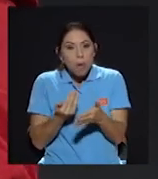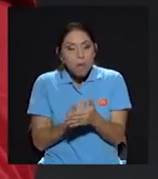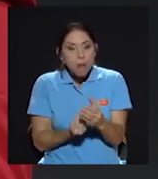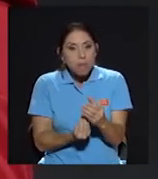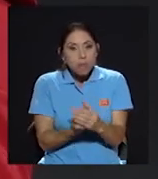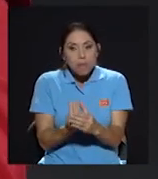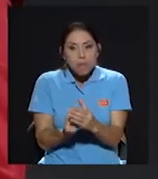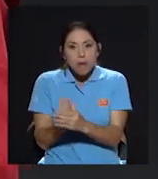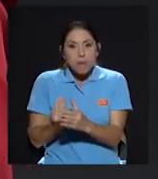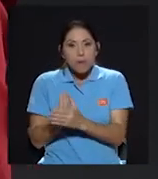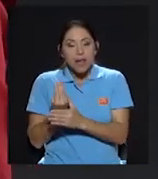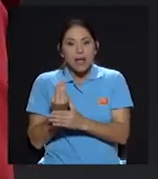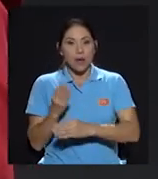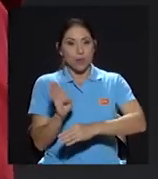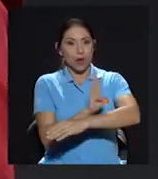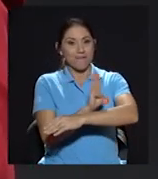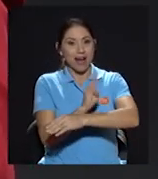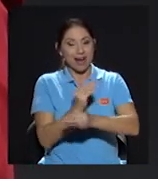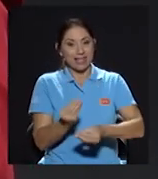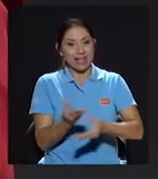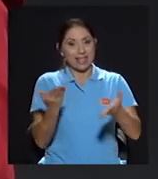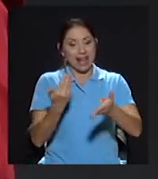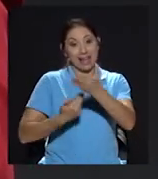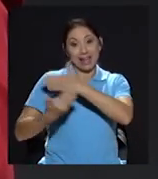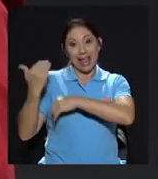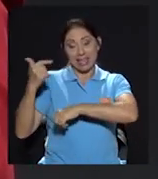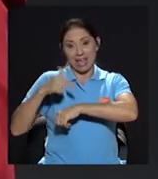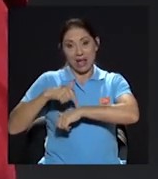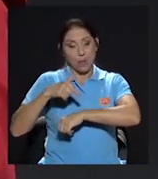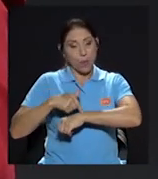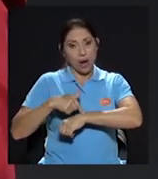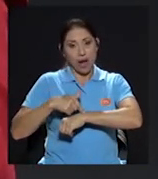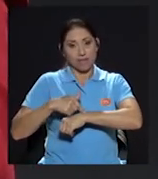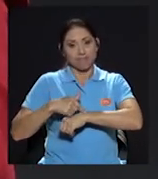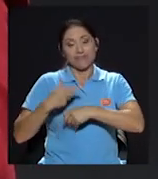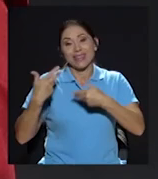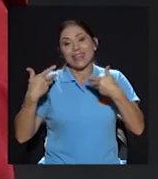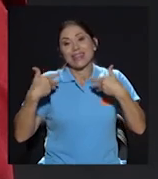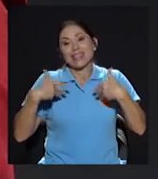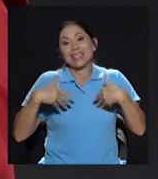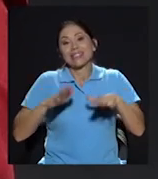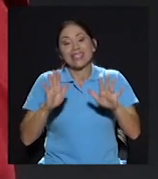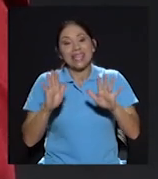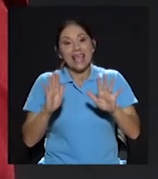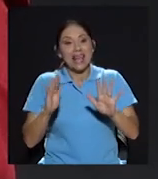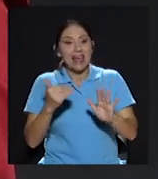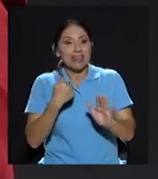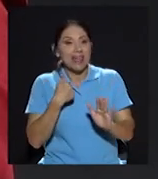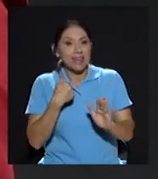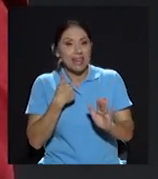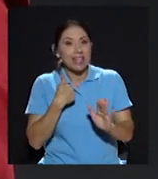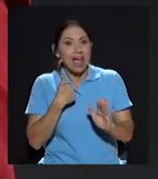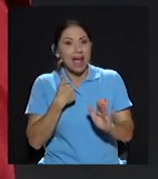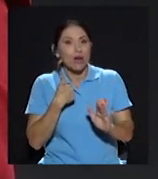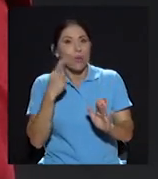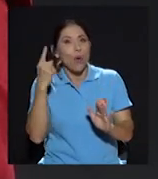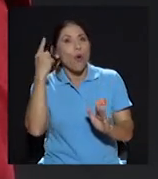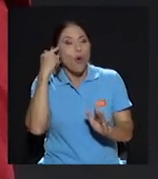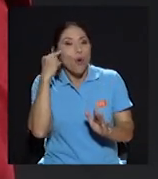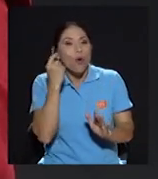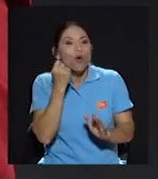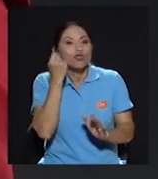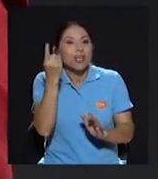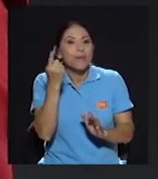banca estatal que en aquella época pues no tenía ni siquiera concepto de que era la eficiencia o era